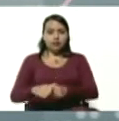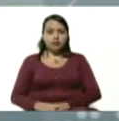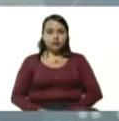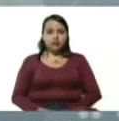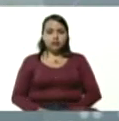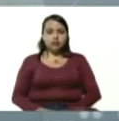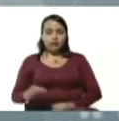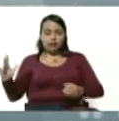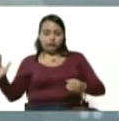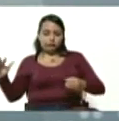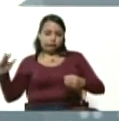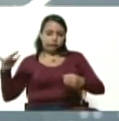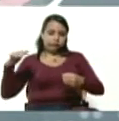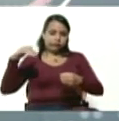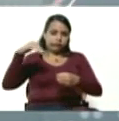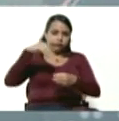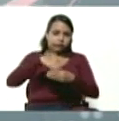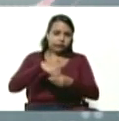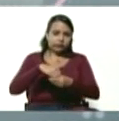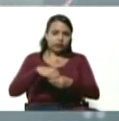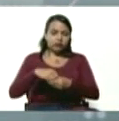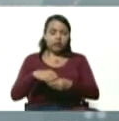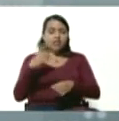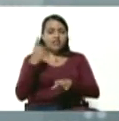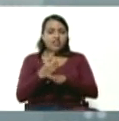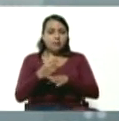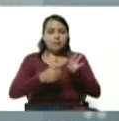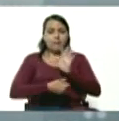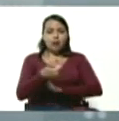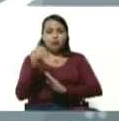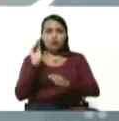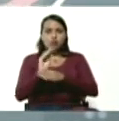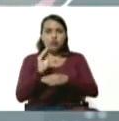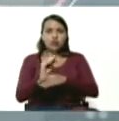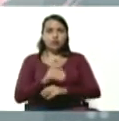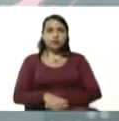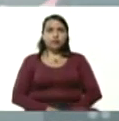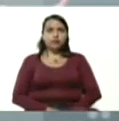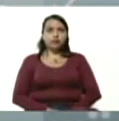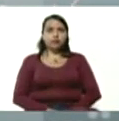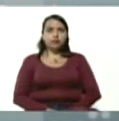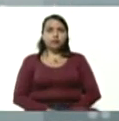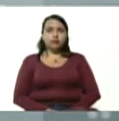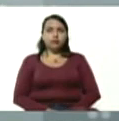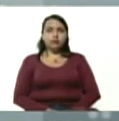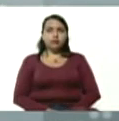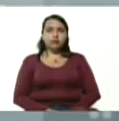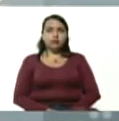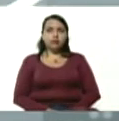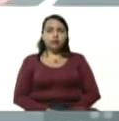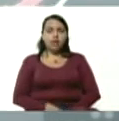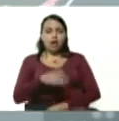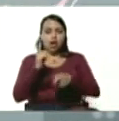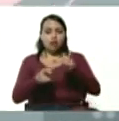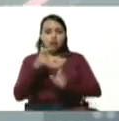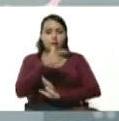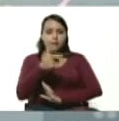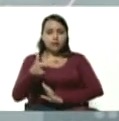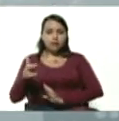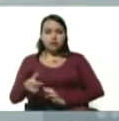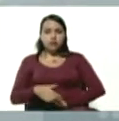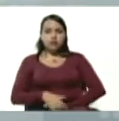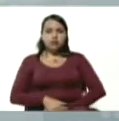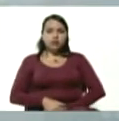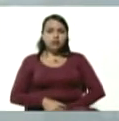muchísimo más cuidadoso. He escuchado algunos comentarios de algunas personas que señalan que no que